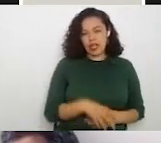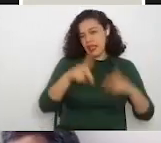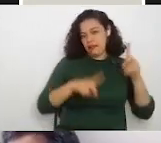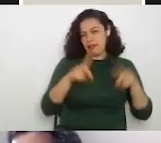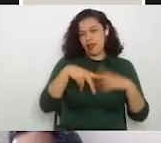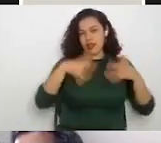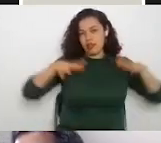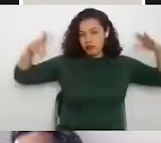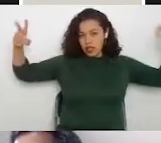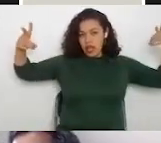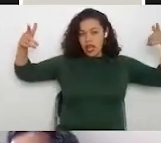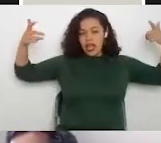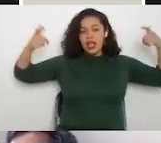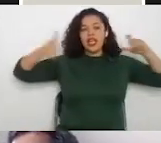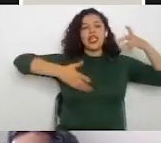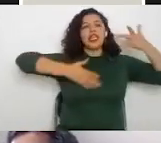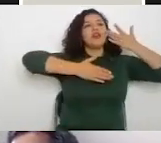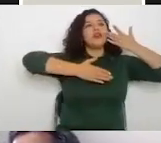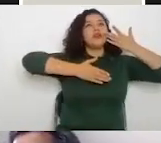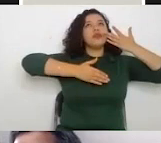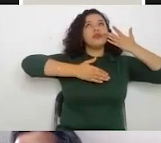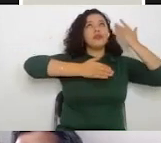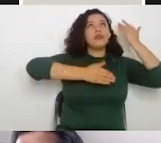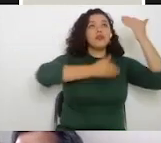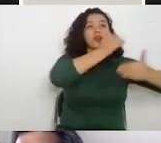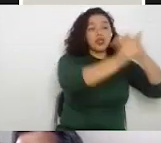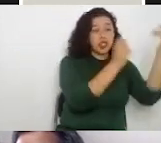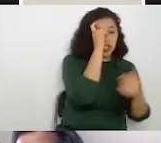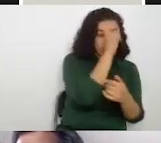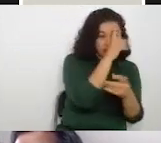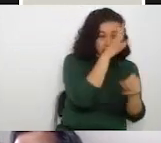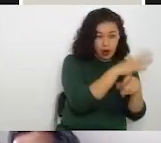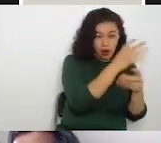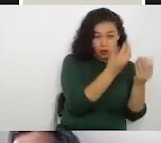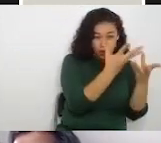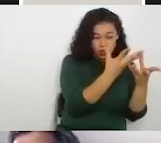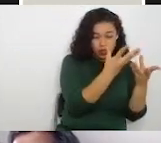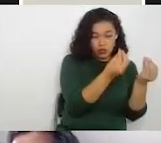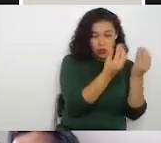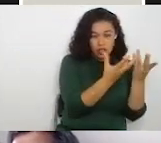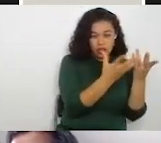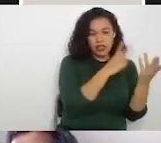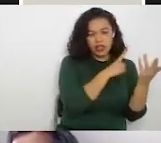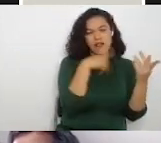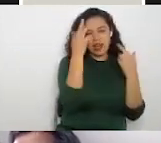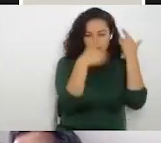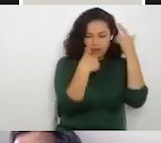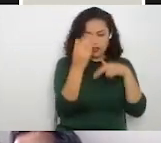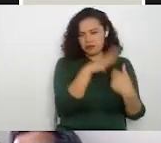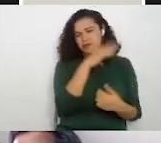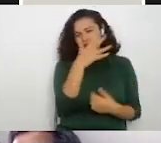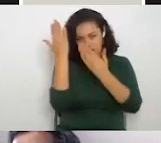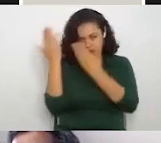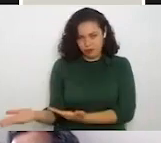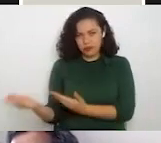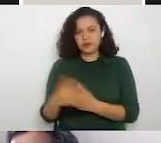de la complejidad de los procesos que se manejan en las diferentes áreas. Pero bueno, en lo general es esto, ¿no? Se tiene